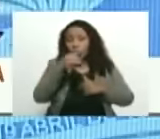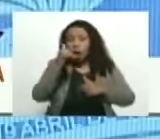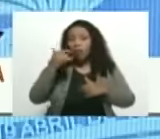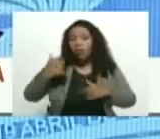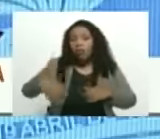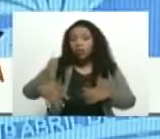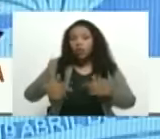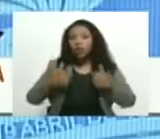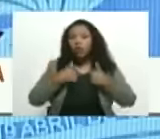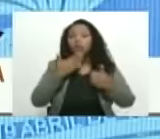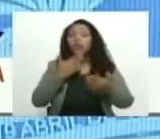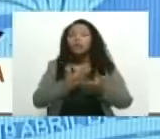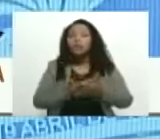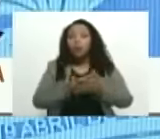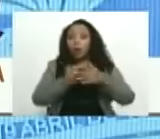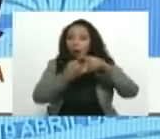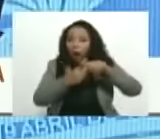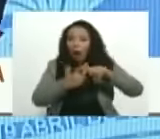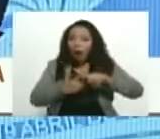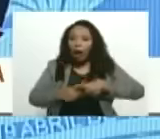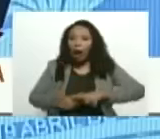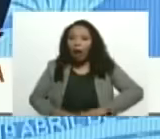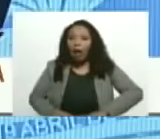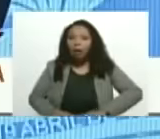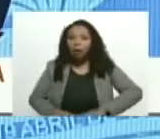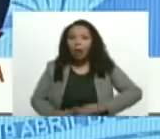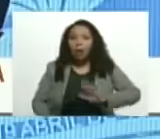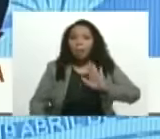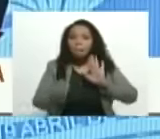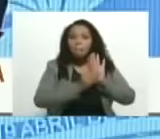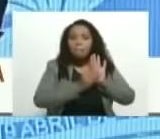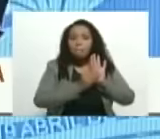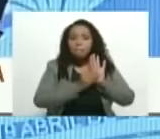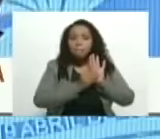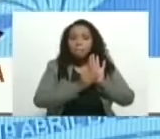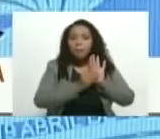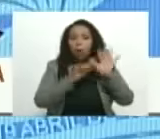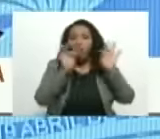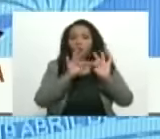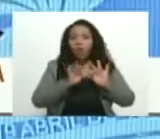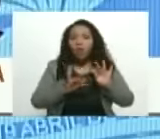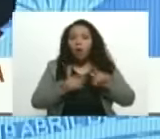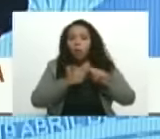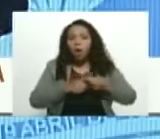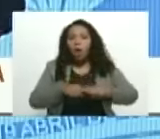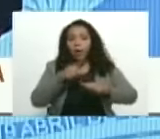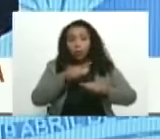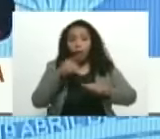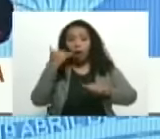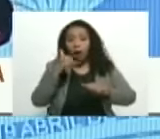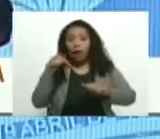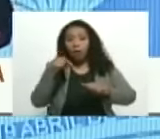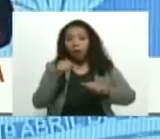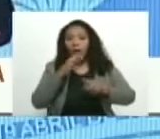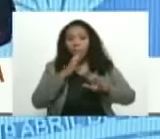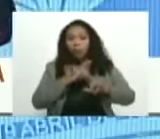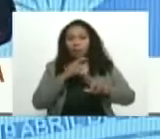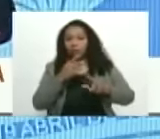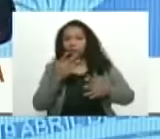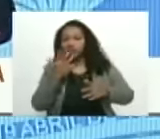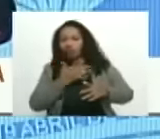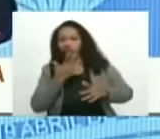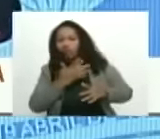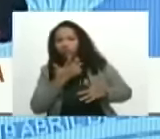mire, yo pido que se cuenten los votos o que se establezcan los mecanismos de la impugnación, porque a mí me parece que ese resultado ahí está un poco loco.